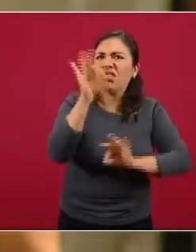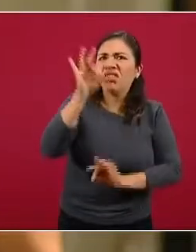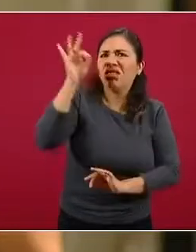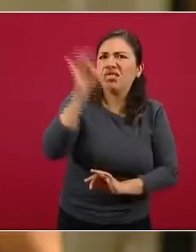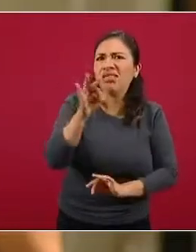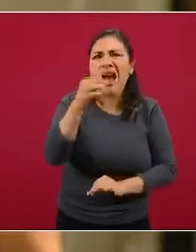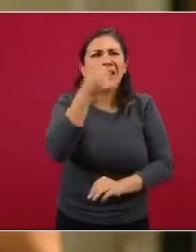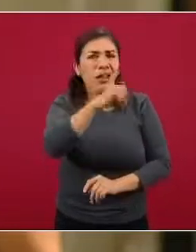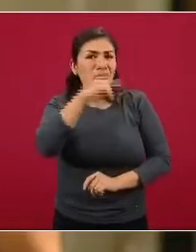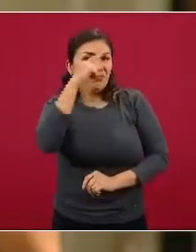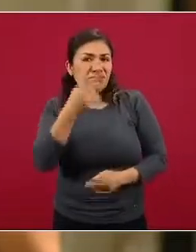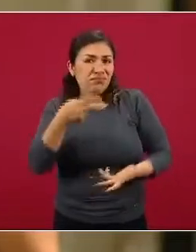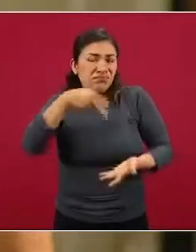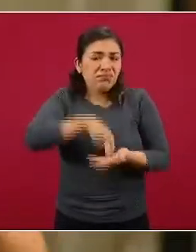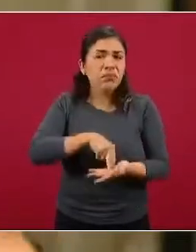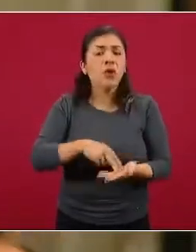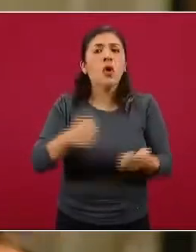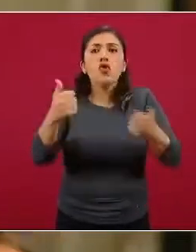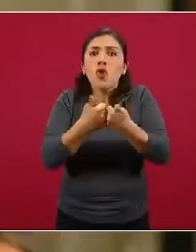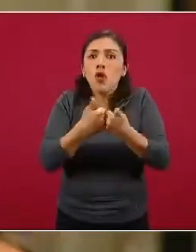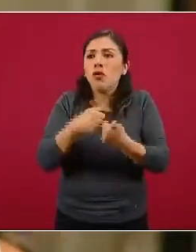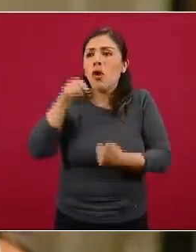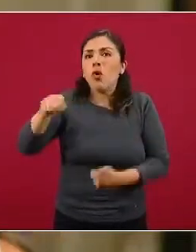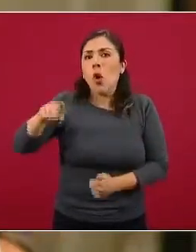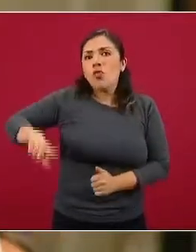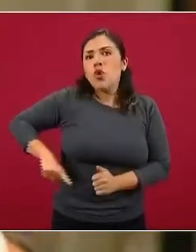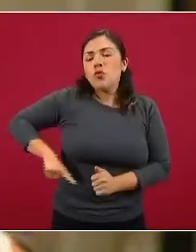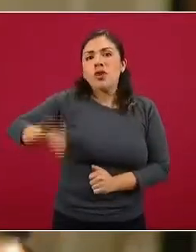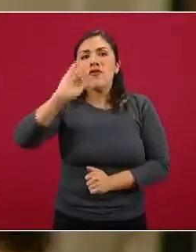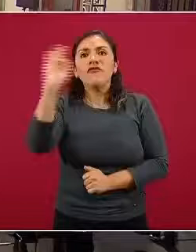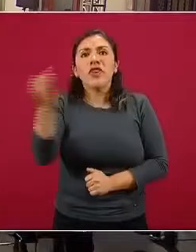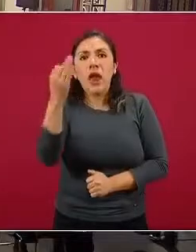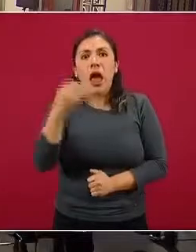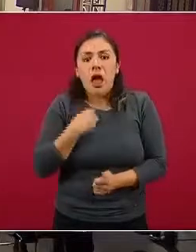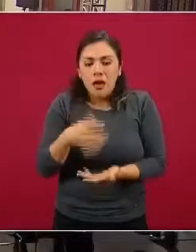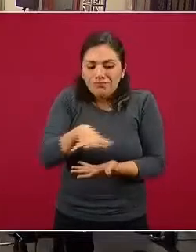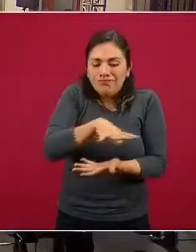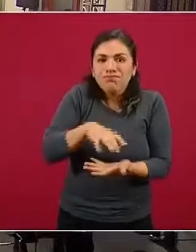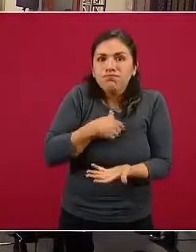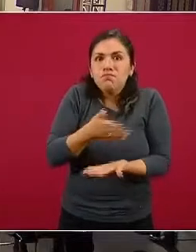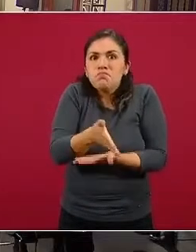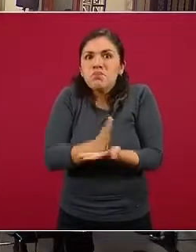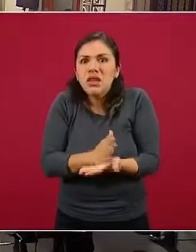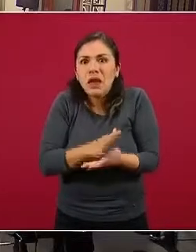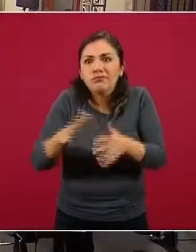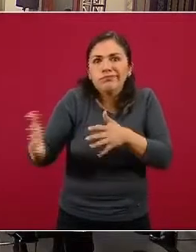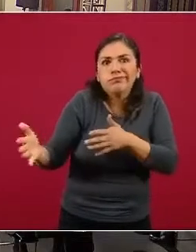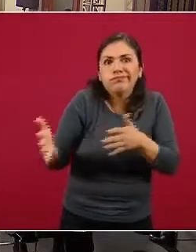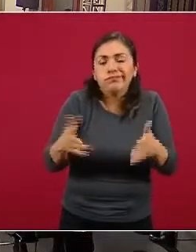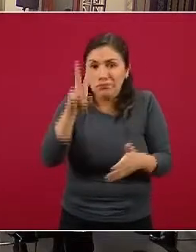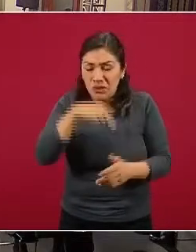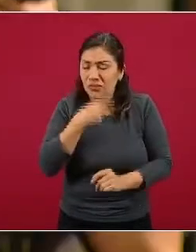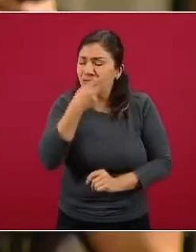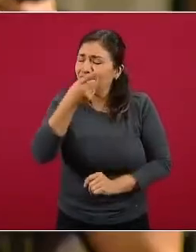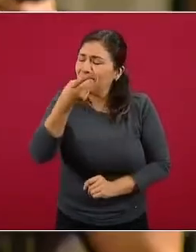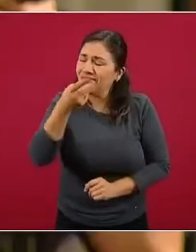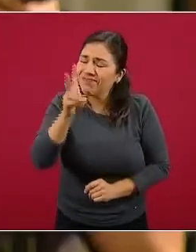protagonismo y entre la diplomacia del gobierno federal. Yo lo digo de verdad con mucho